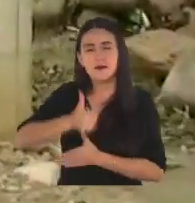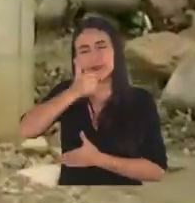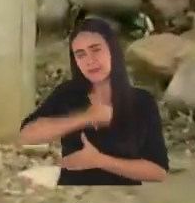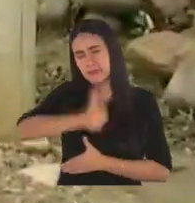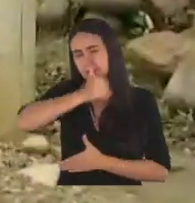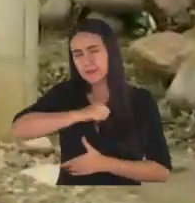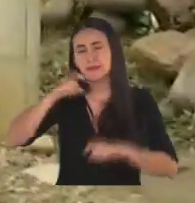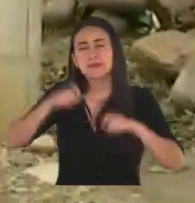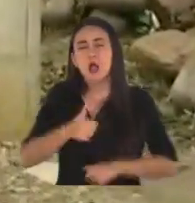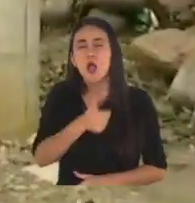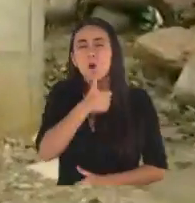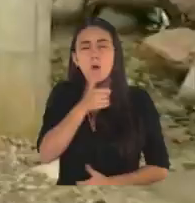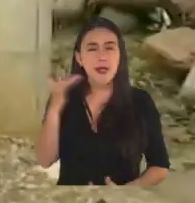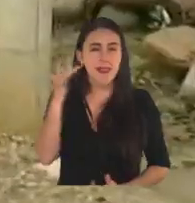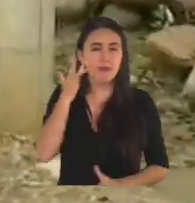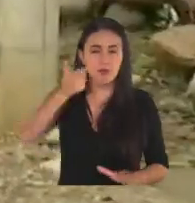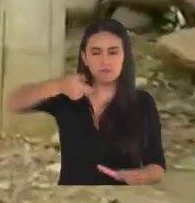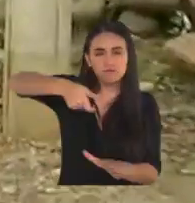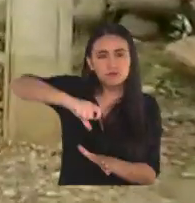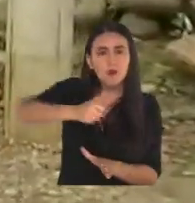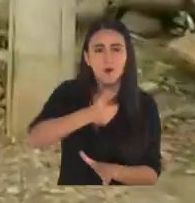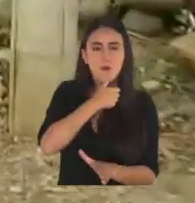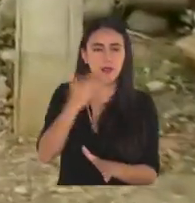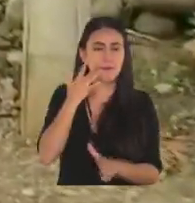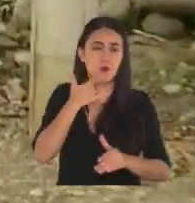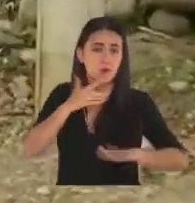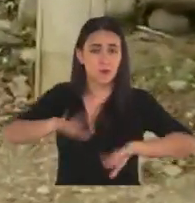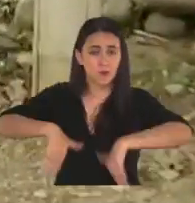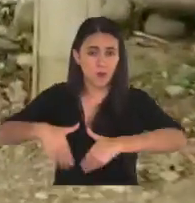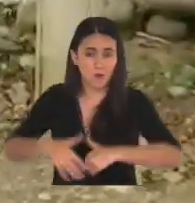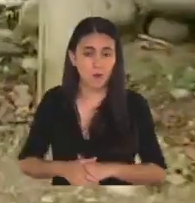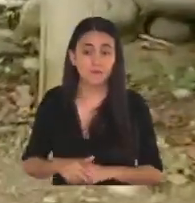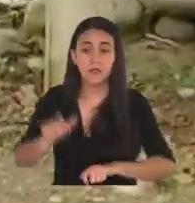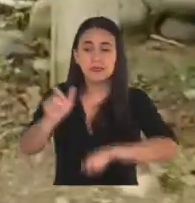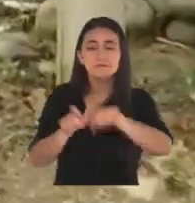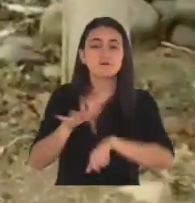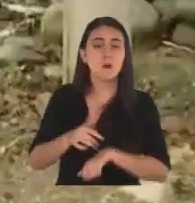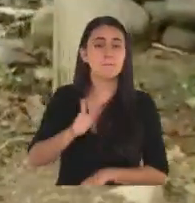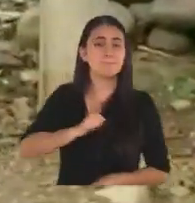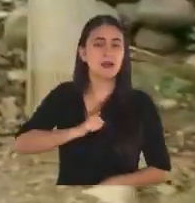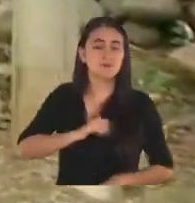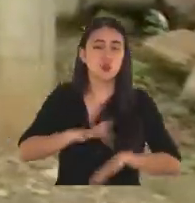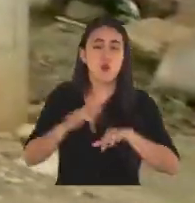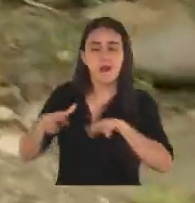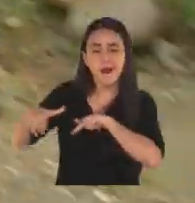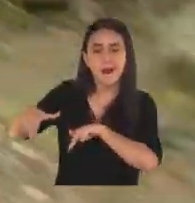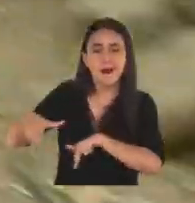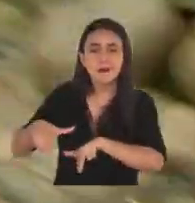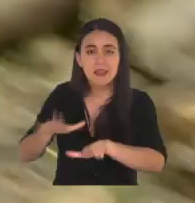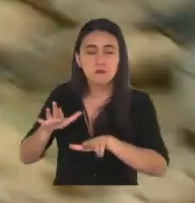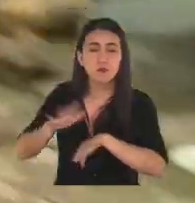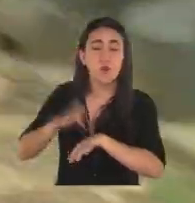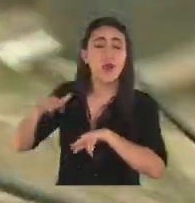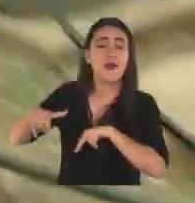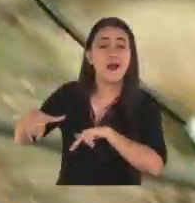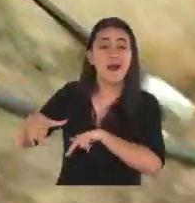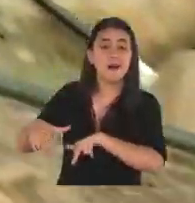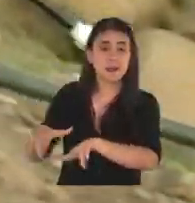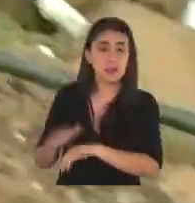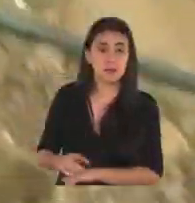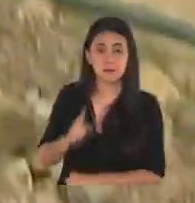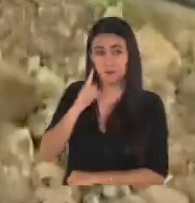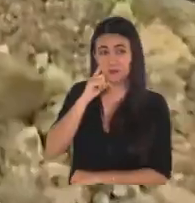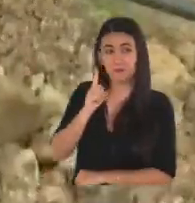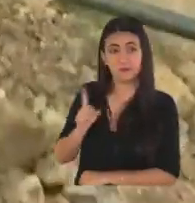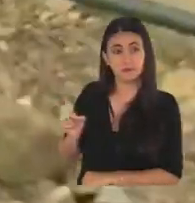que pueda llegar el agua potable a su población. Ellos han tenido que suplirse del agua de río, que baja literalmente de